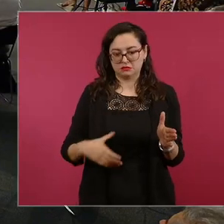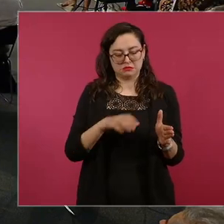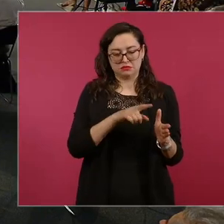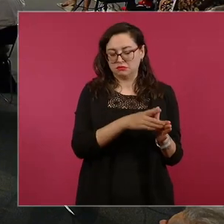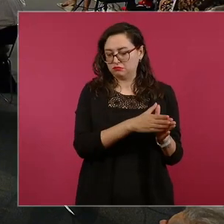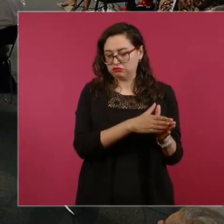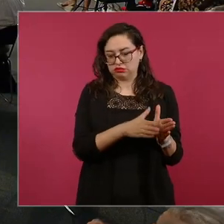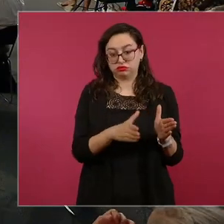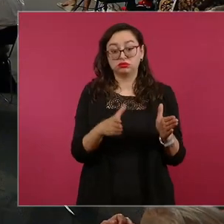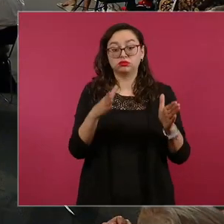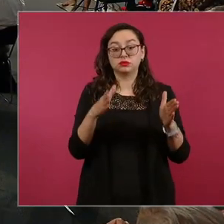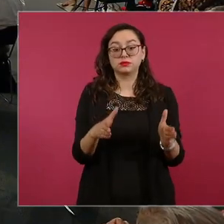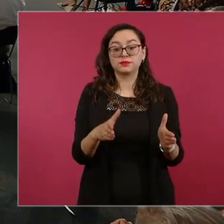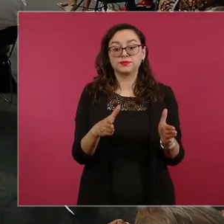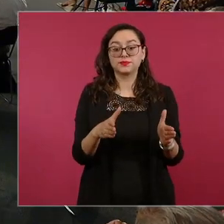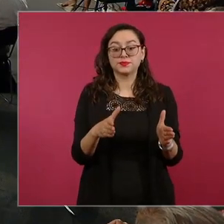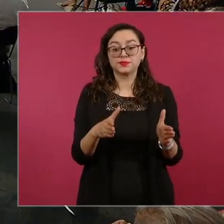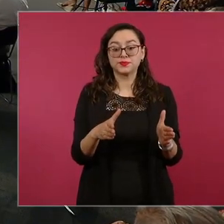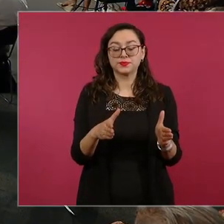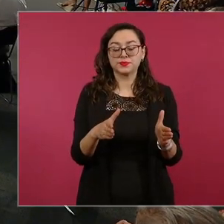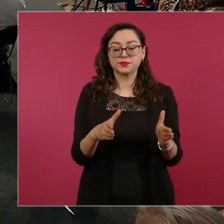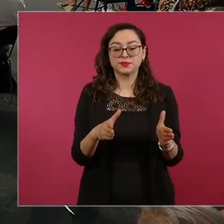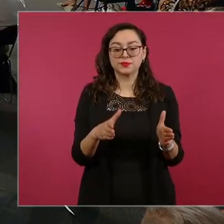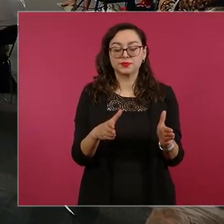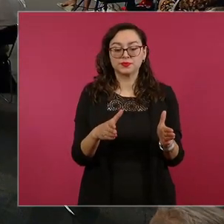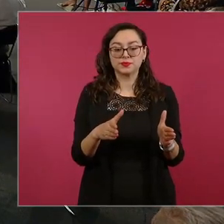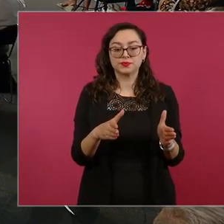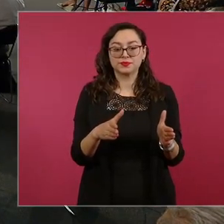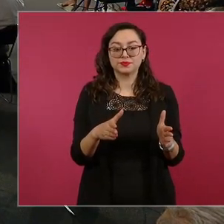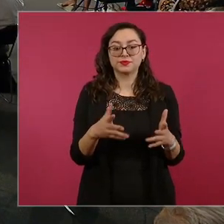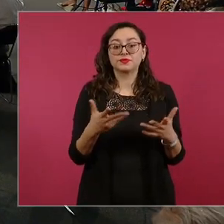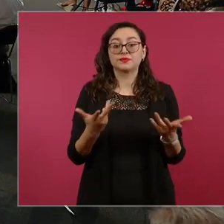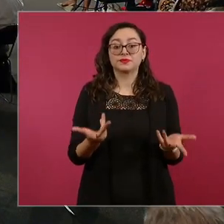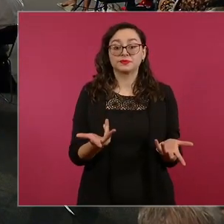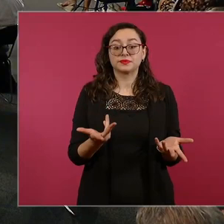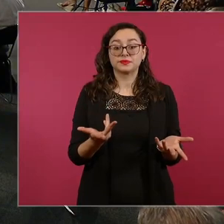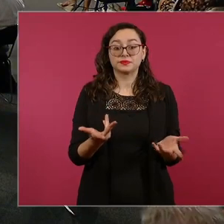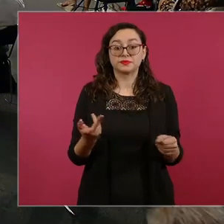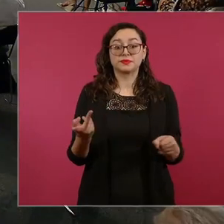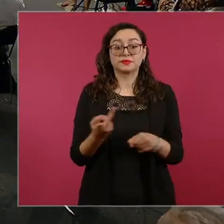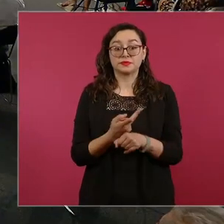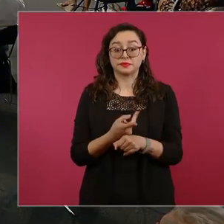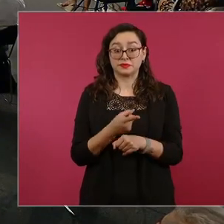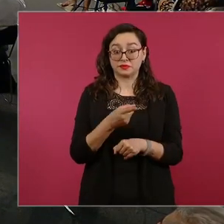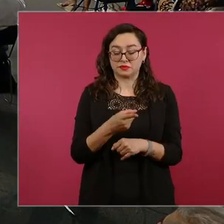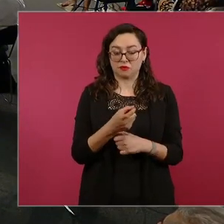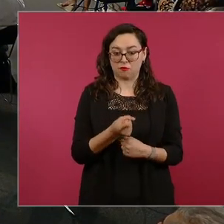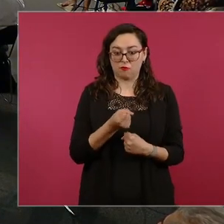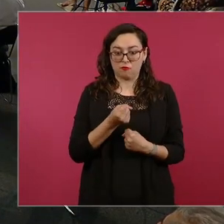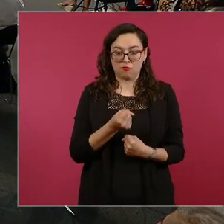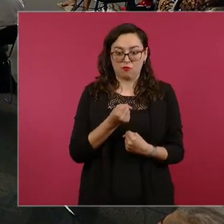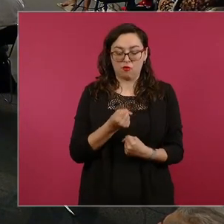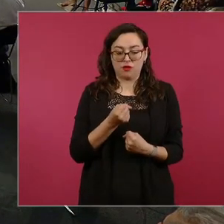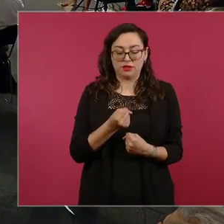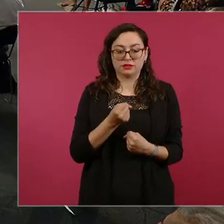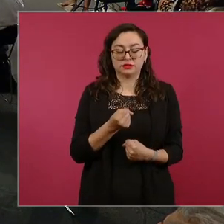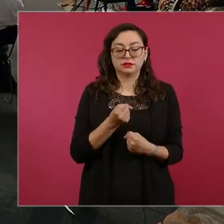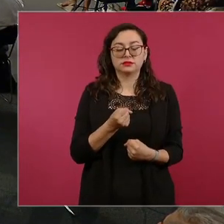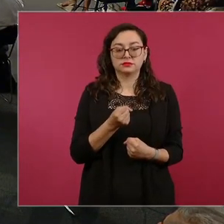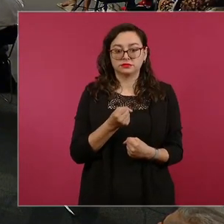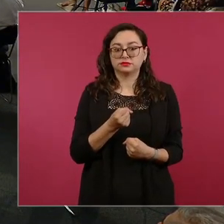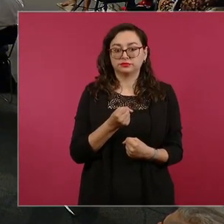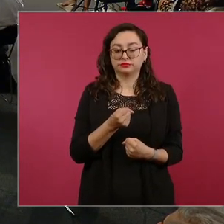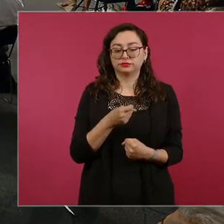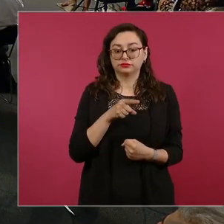Y con tanta fortaleza toma la decisión